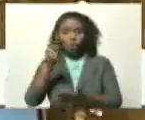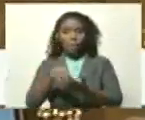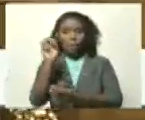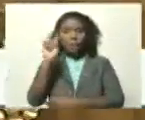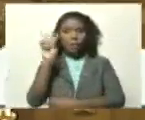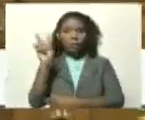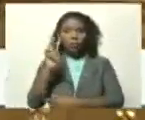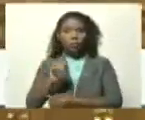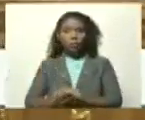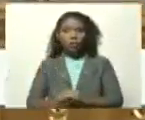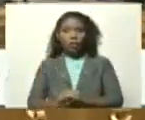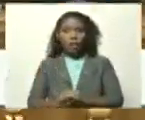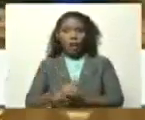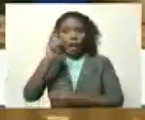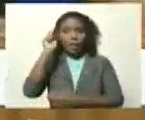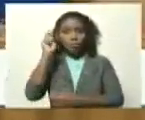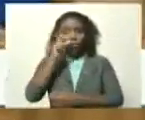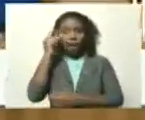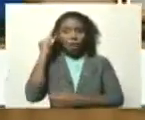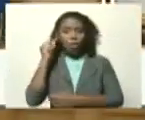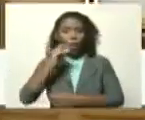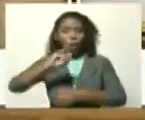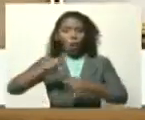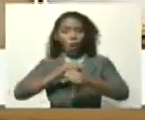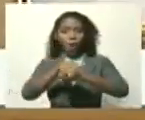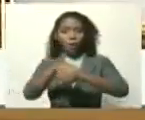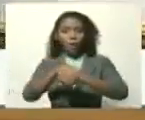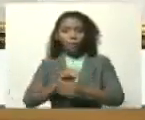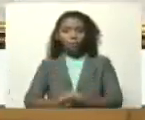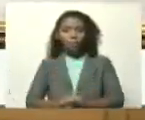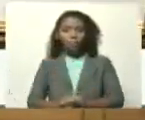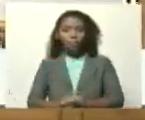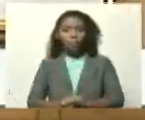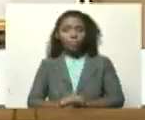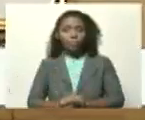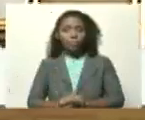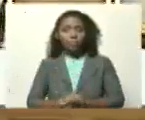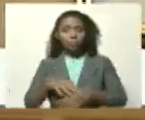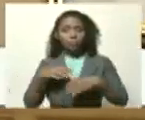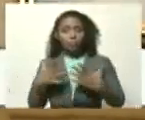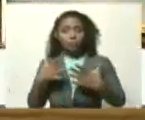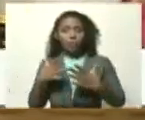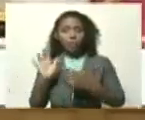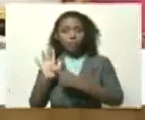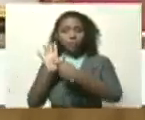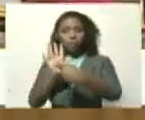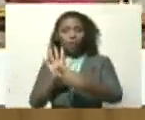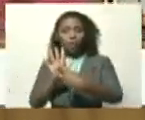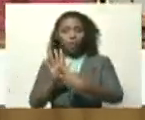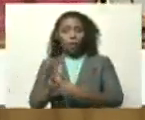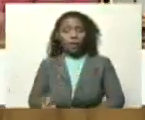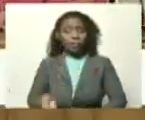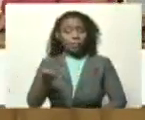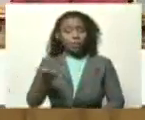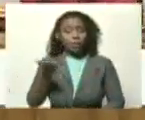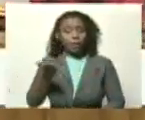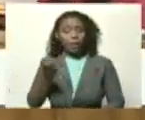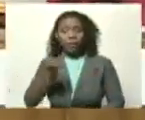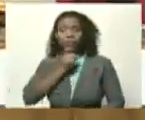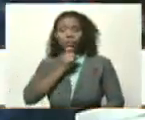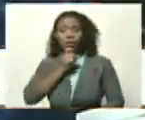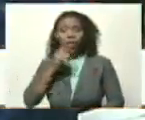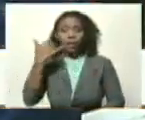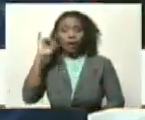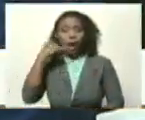2022, el diputado doctor Jorge Rodríguez, en el que señalaba los importantes desafíos que